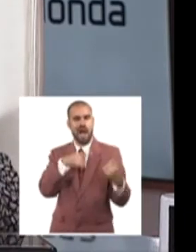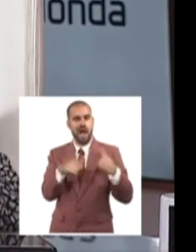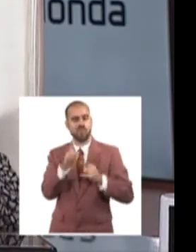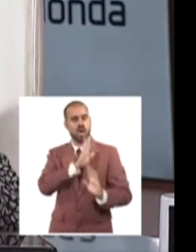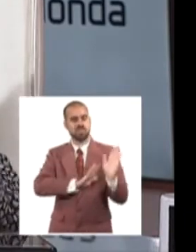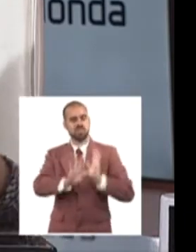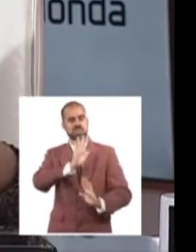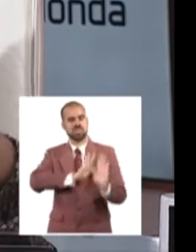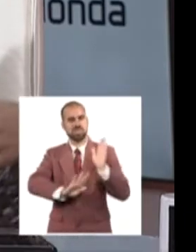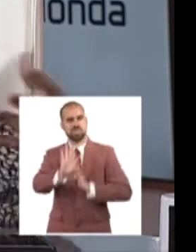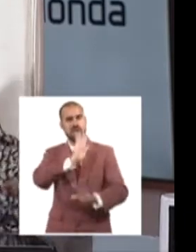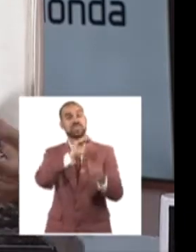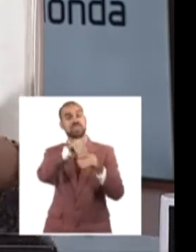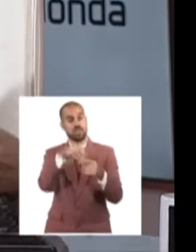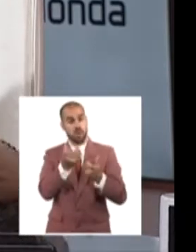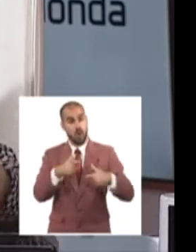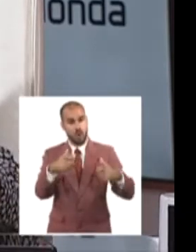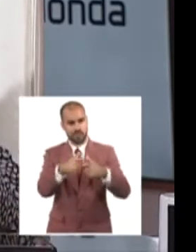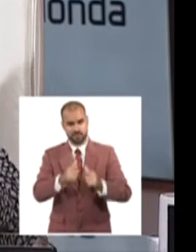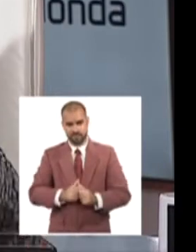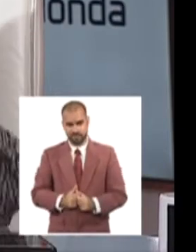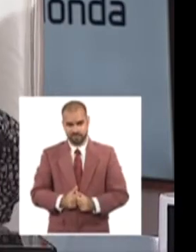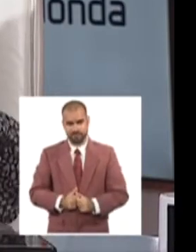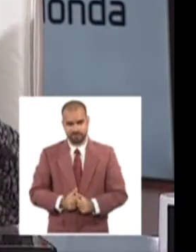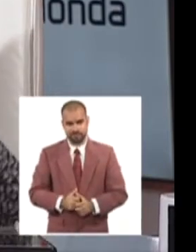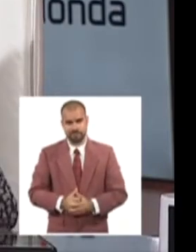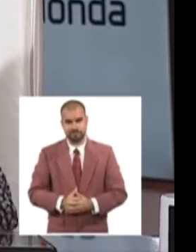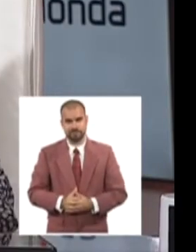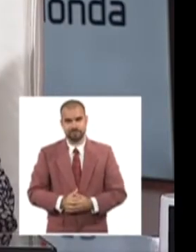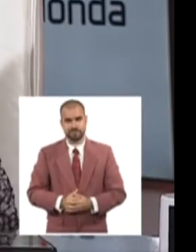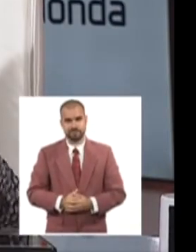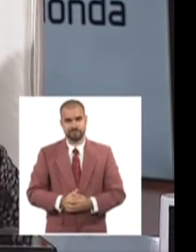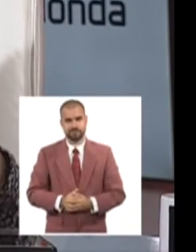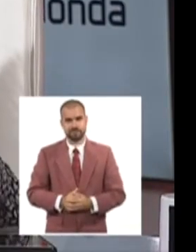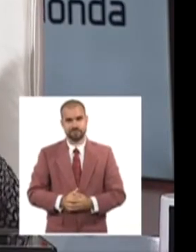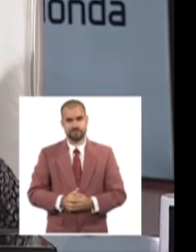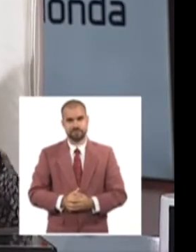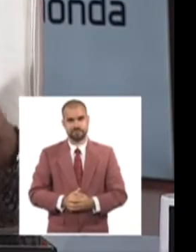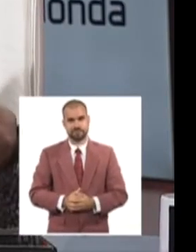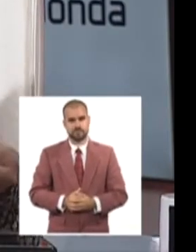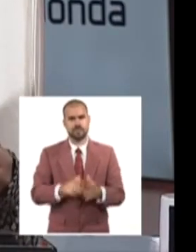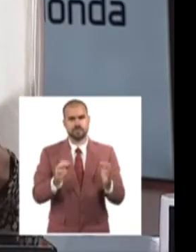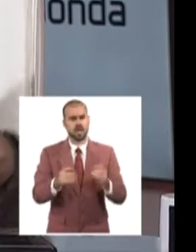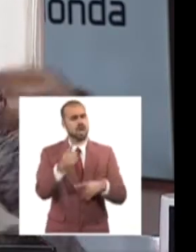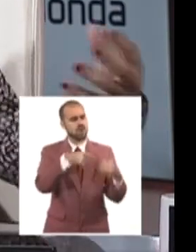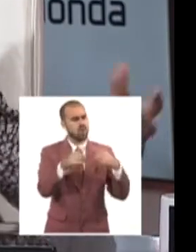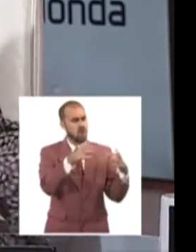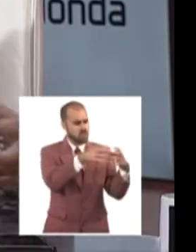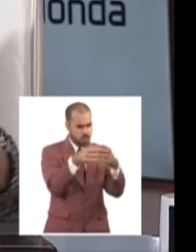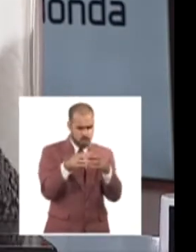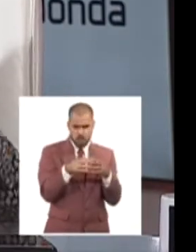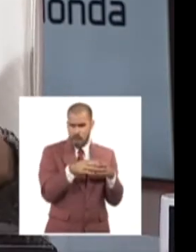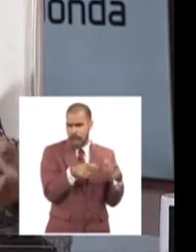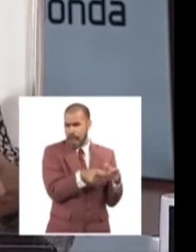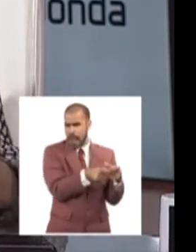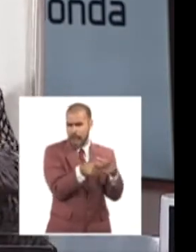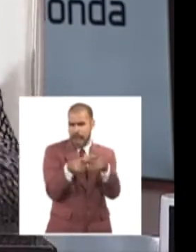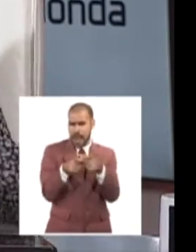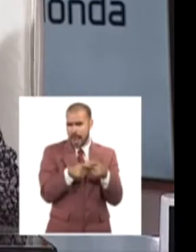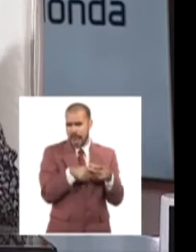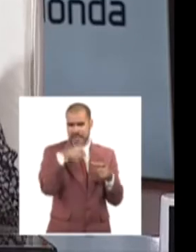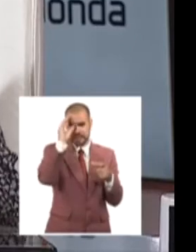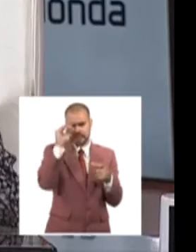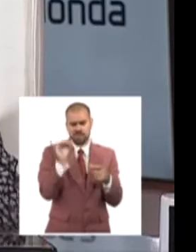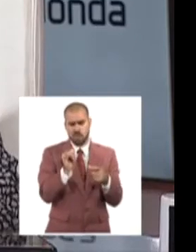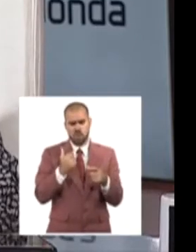congreso el centro como le llaman ahí el central es un grupo de partidos pequeños que no están ni muy a la derecha en medio a la izquierda